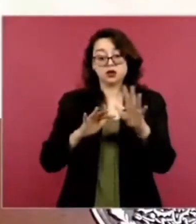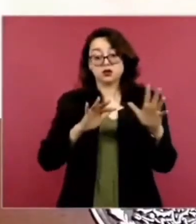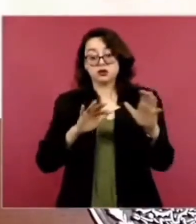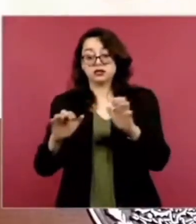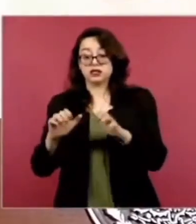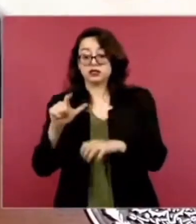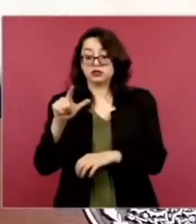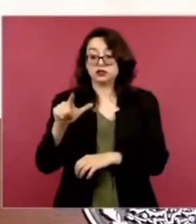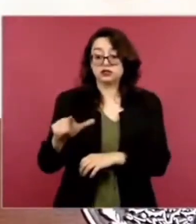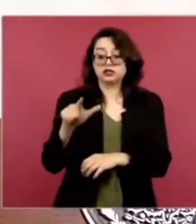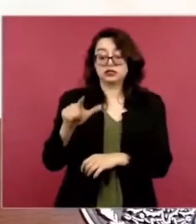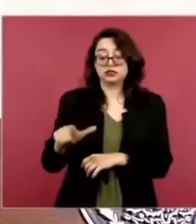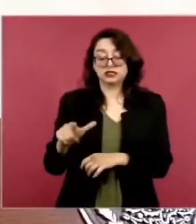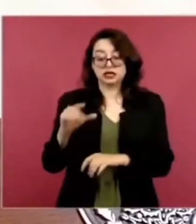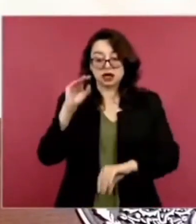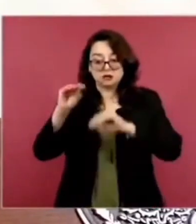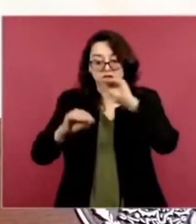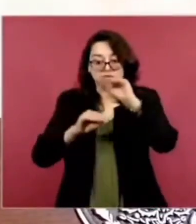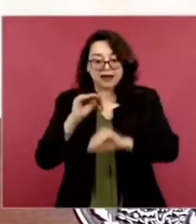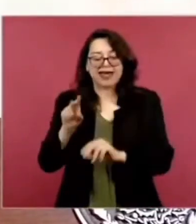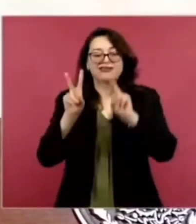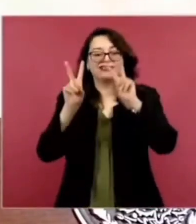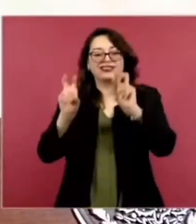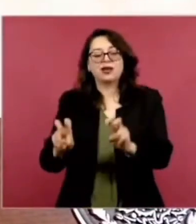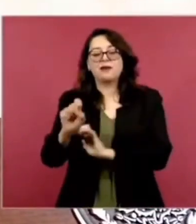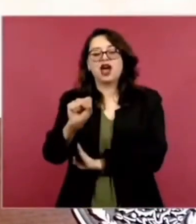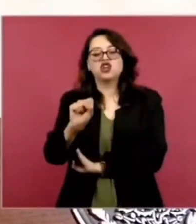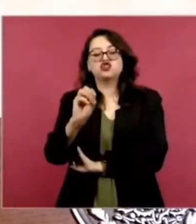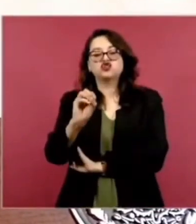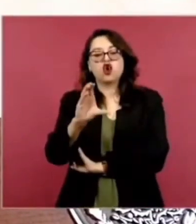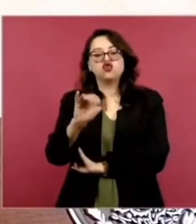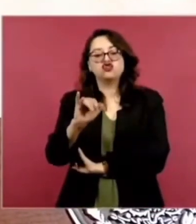más avanzada del mundo.